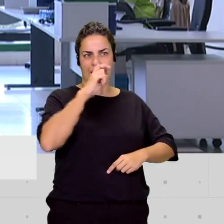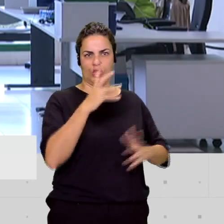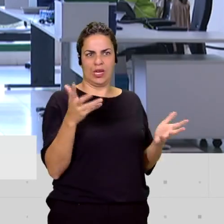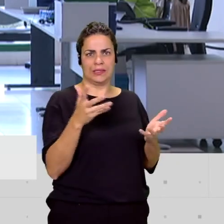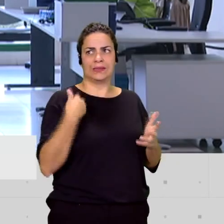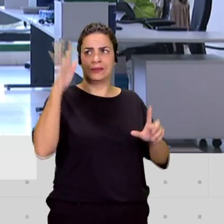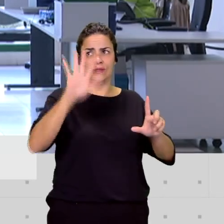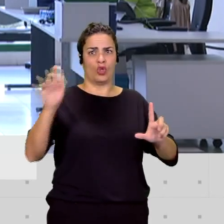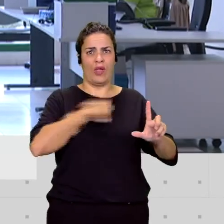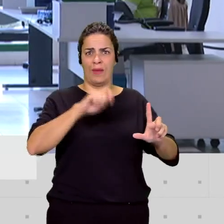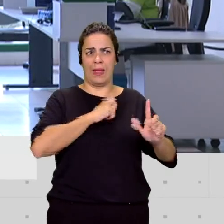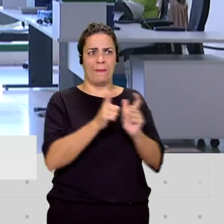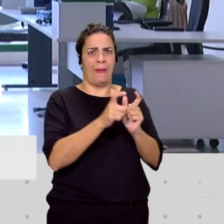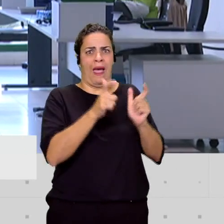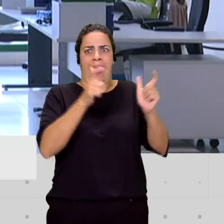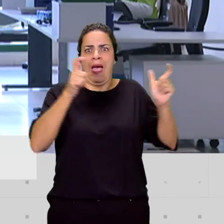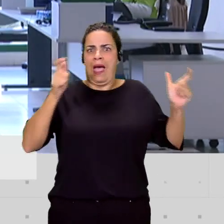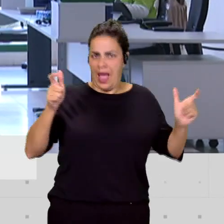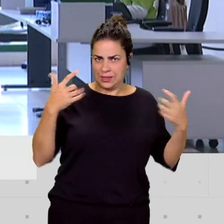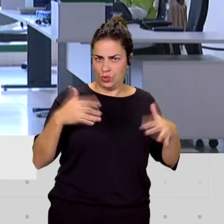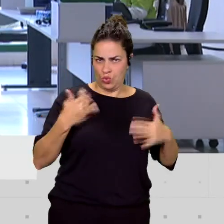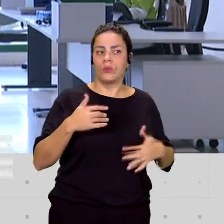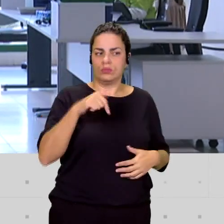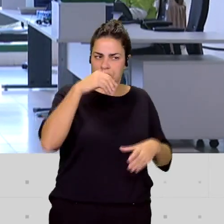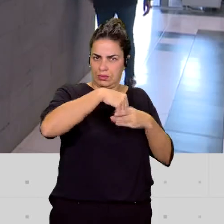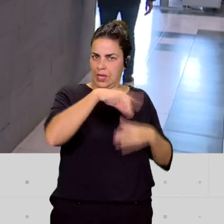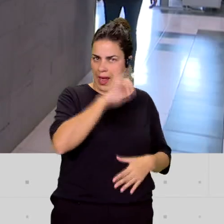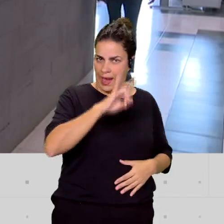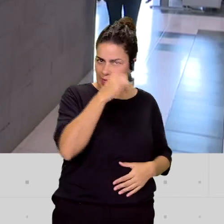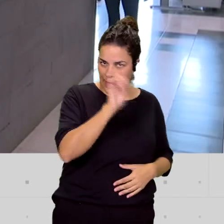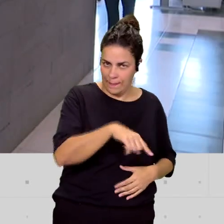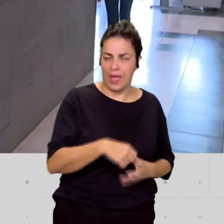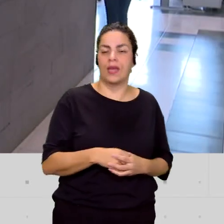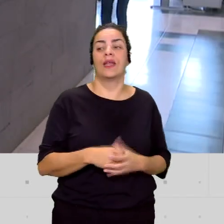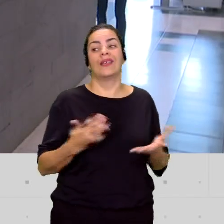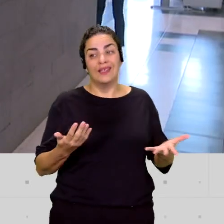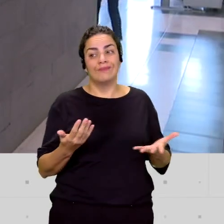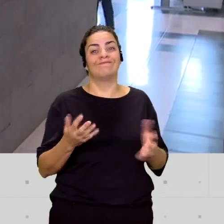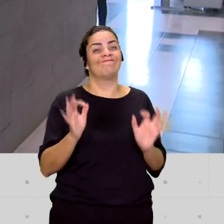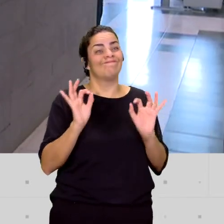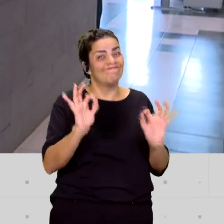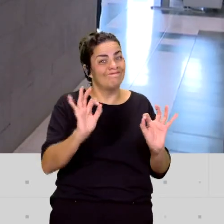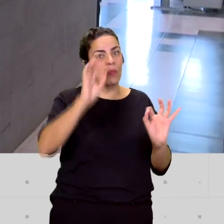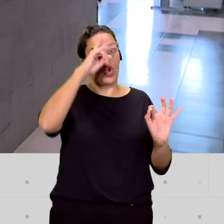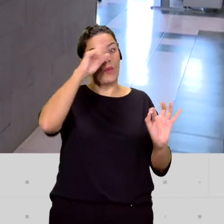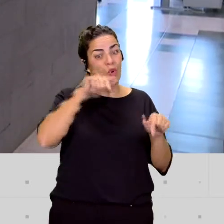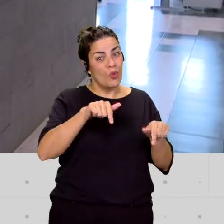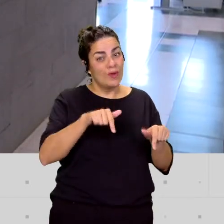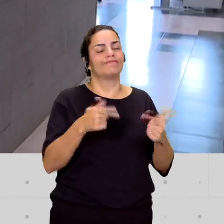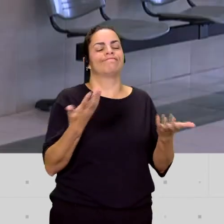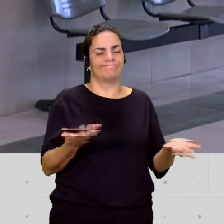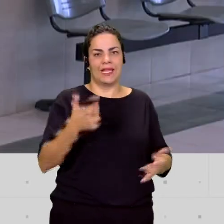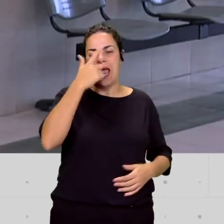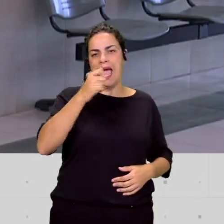el territorio español, incluida Canarias, y estamos especialmente preocupados con la